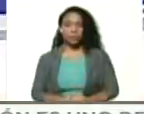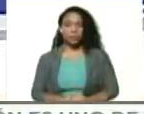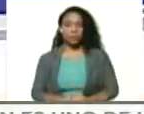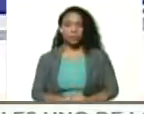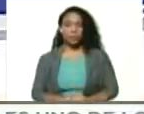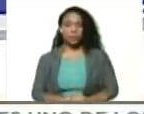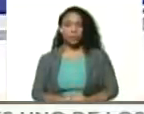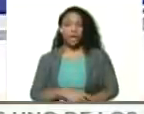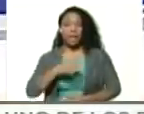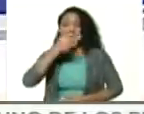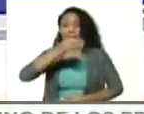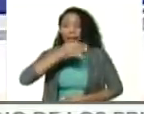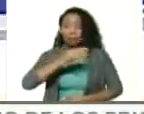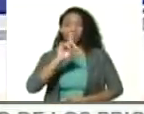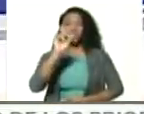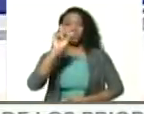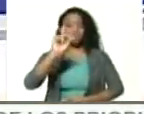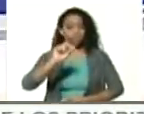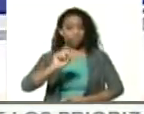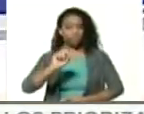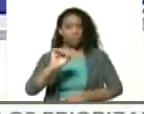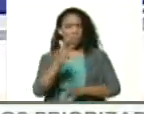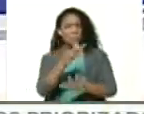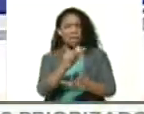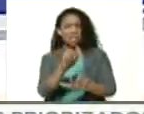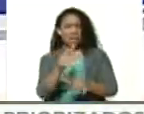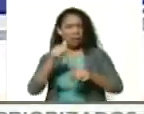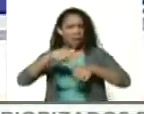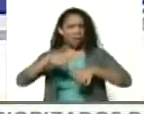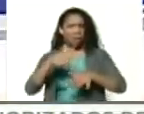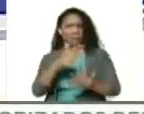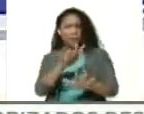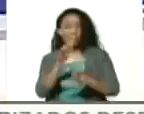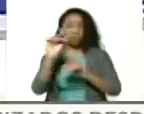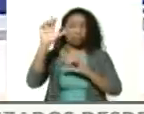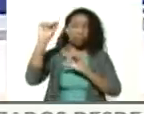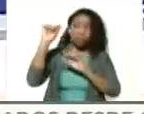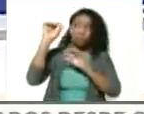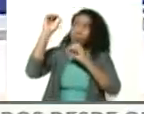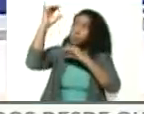En una tarde también parecida a esta, en una tarde gris,